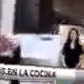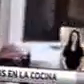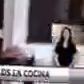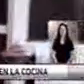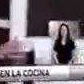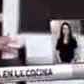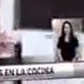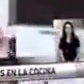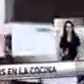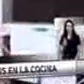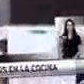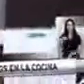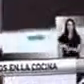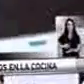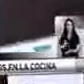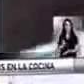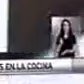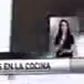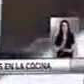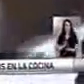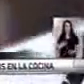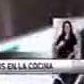Solo efectivo. Hoy día solo efectivo.